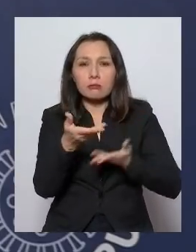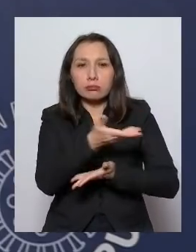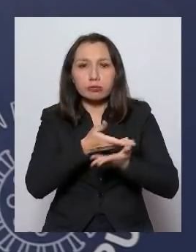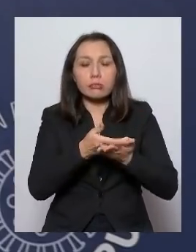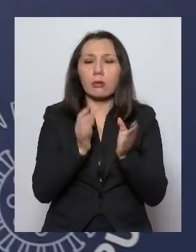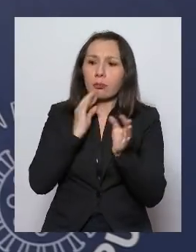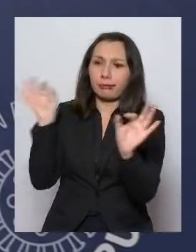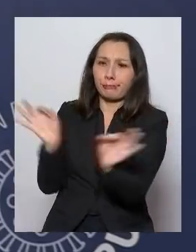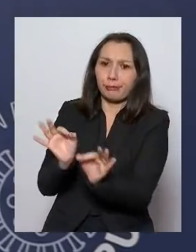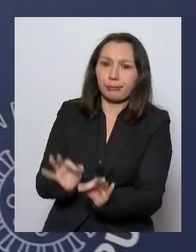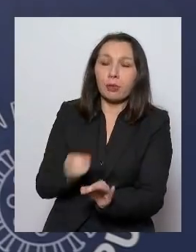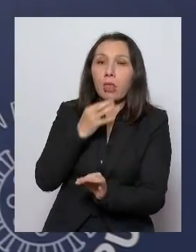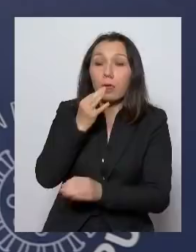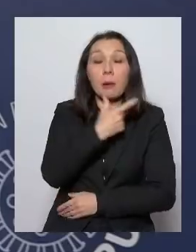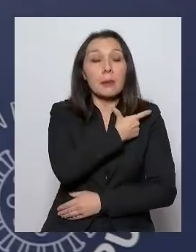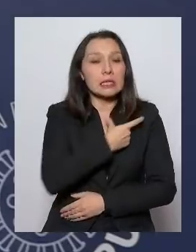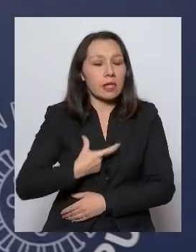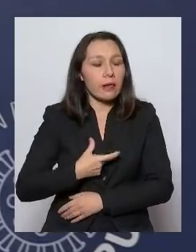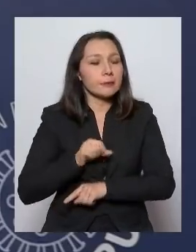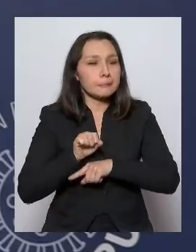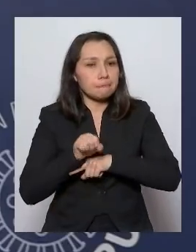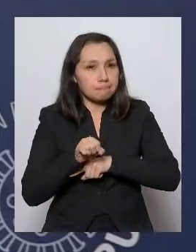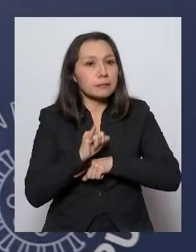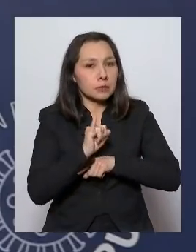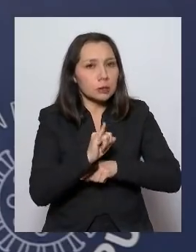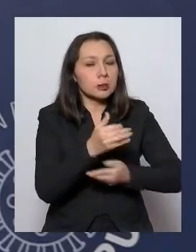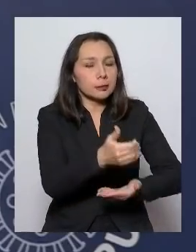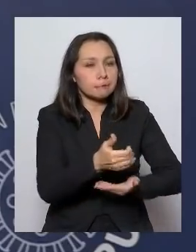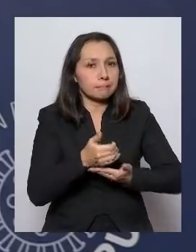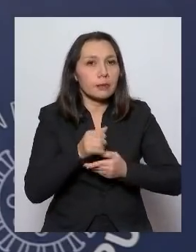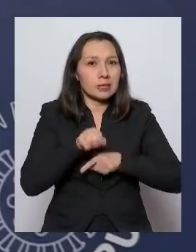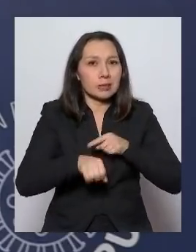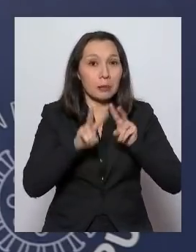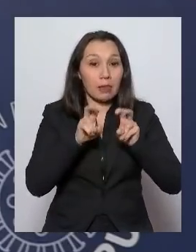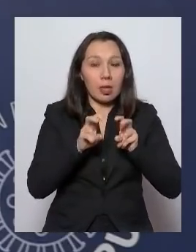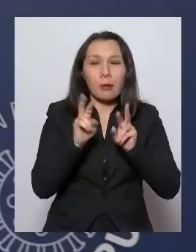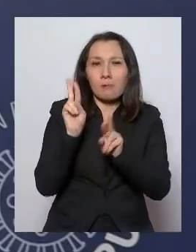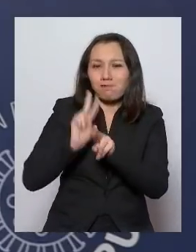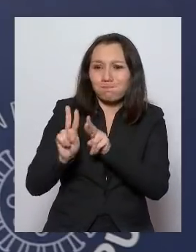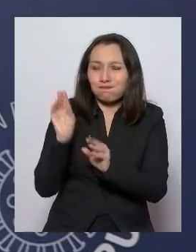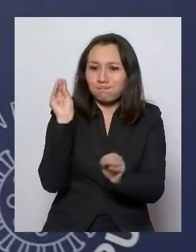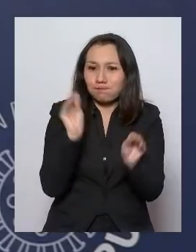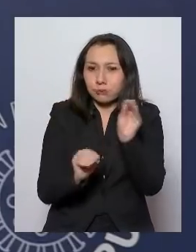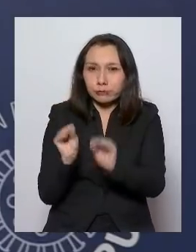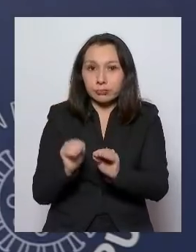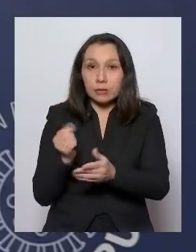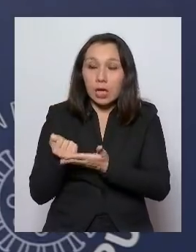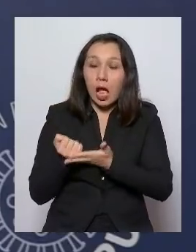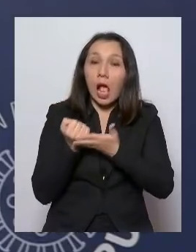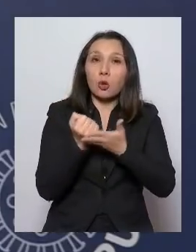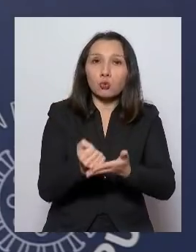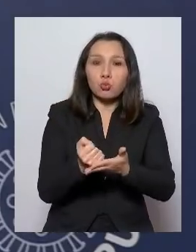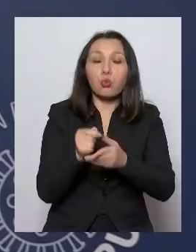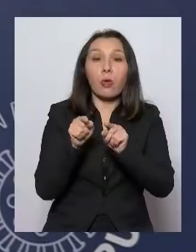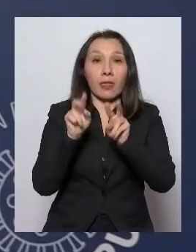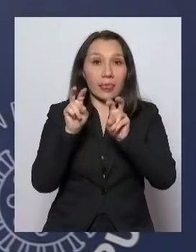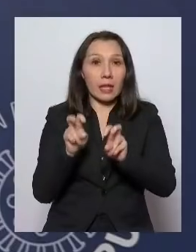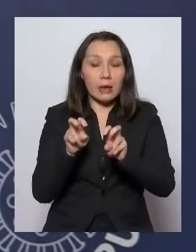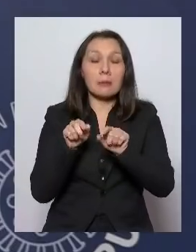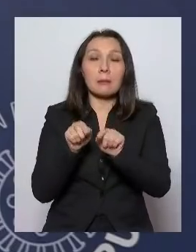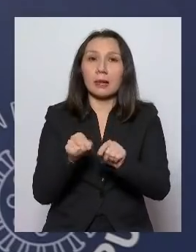serie de recomendaciones y el presidente las ha acogido. Y el diseño de esta ayuda, de esta